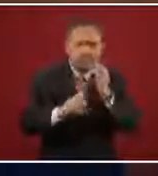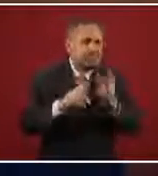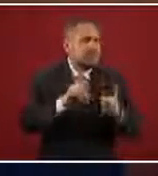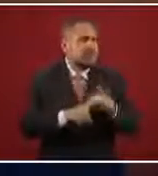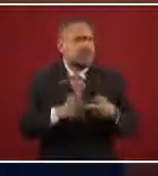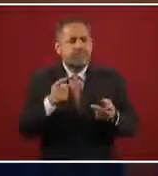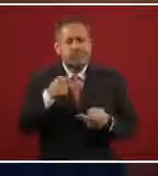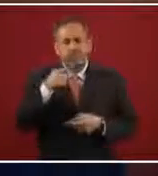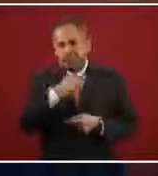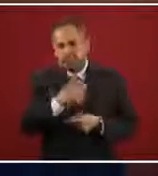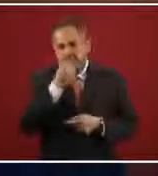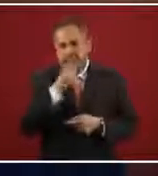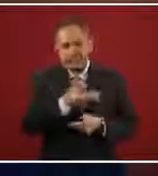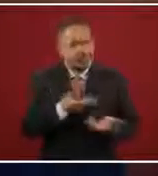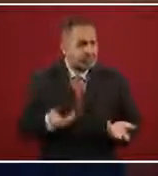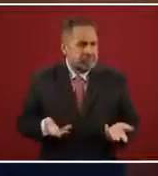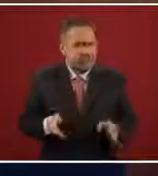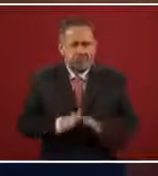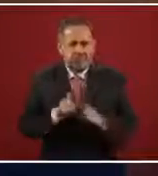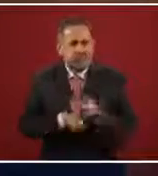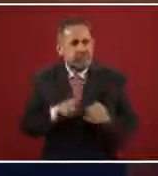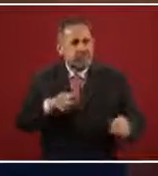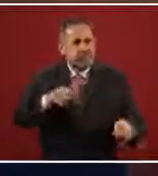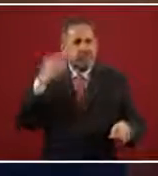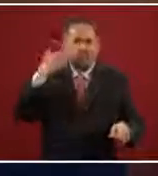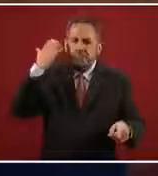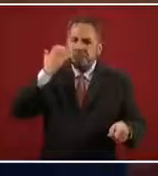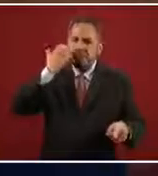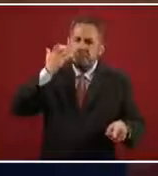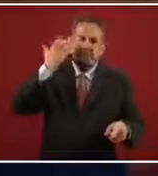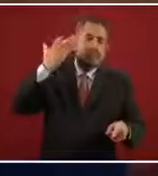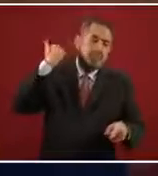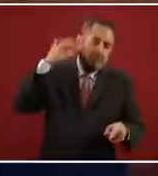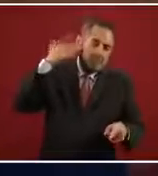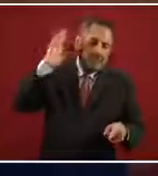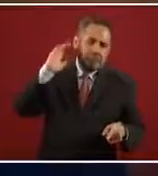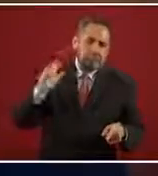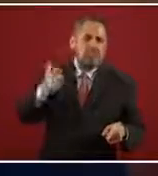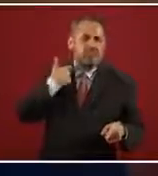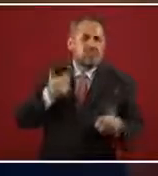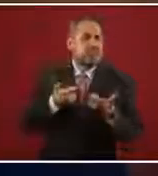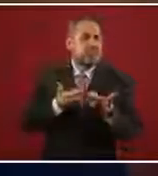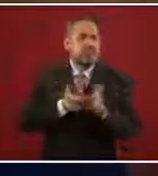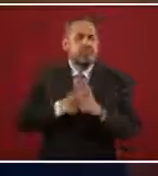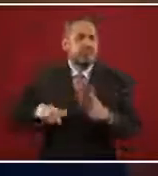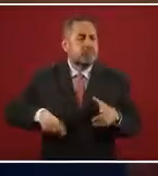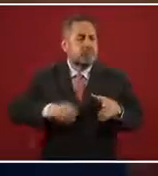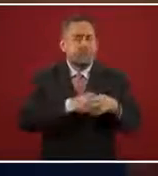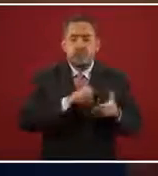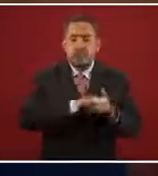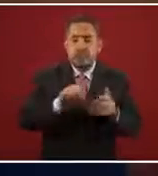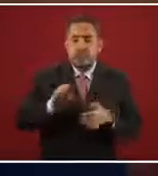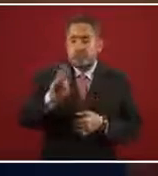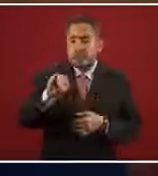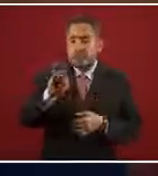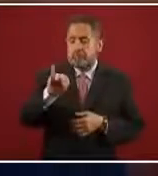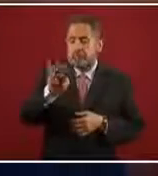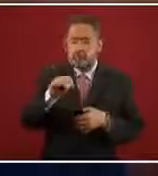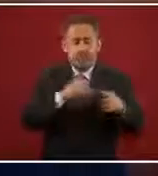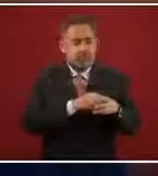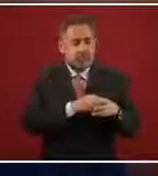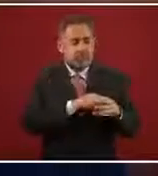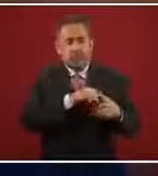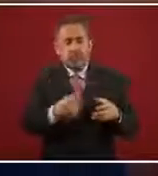precios de los alimentos, como estaban acostumbrados en los gobiernos neoliberales? Por ejemplo, Bimbo con la